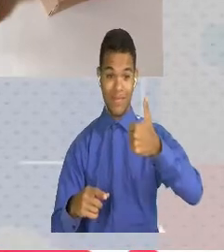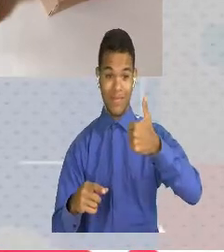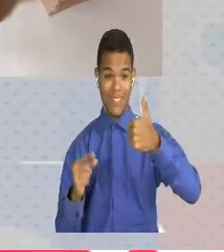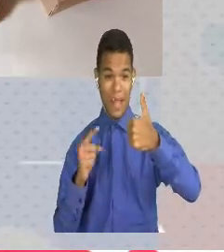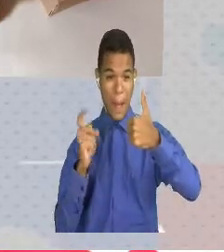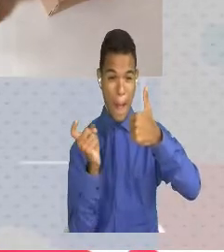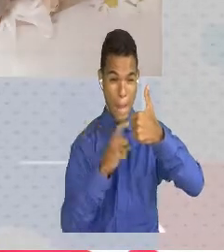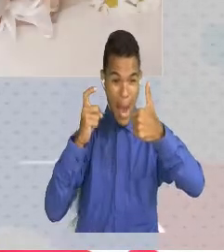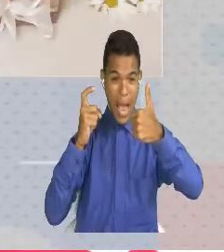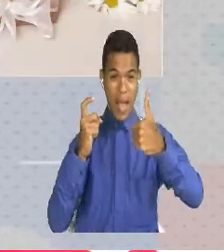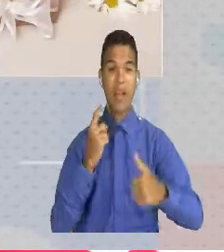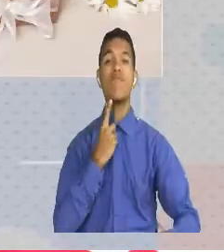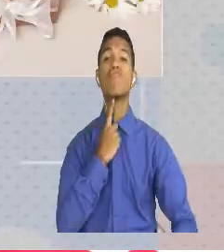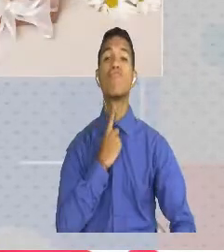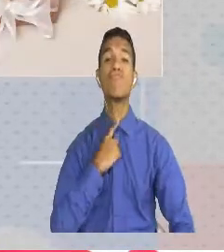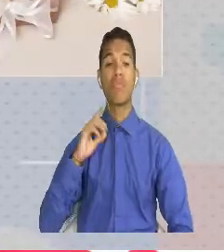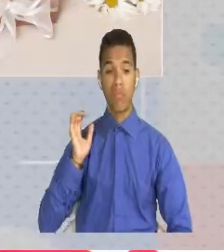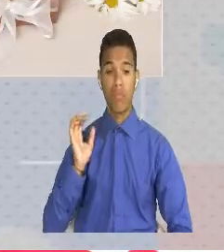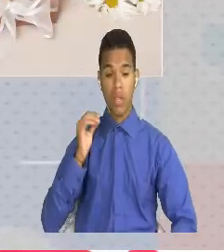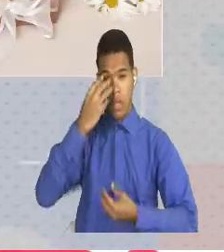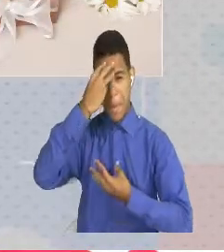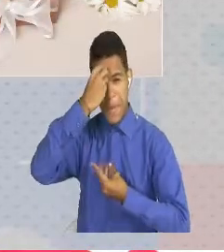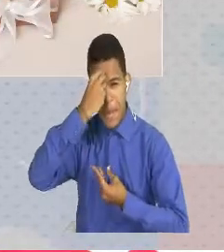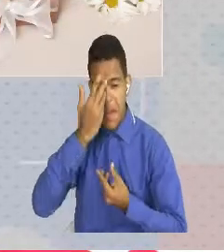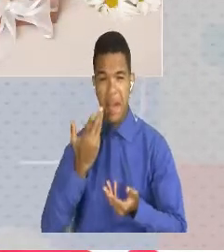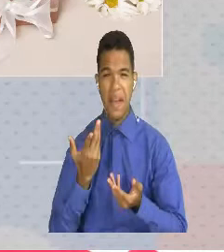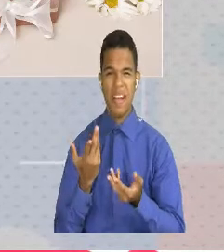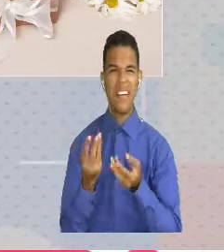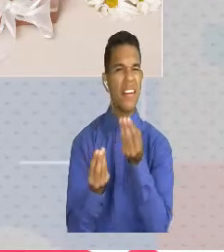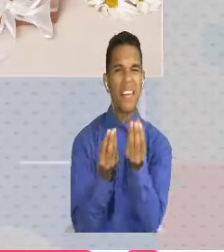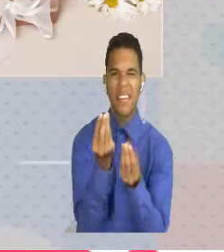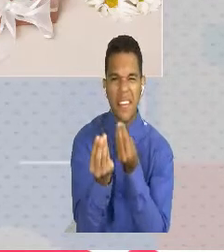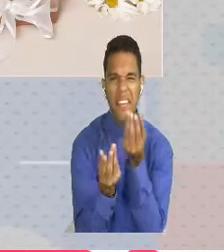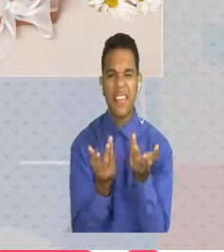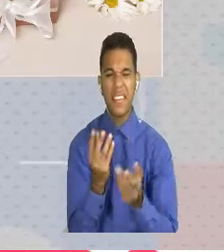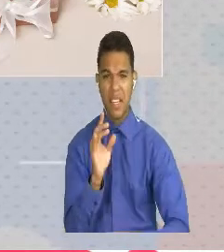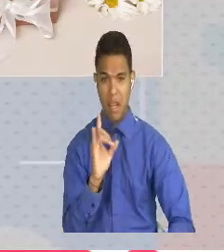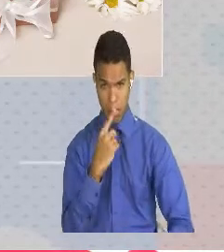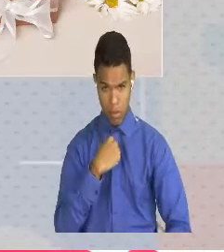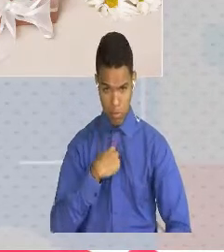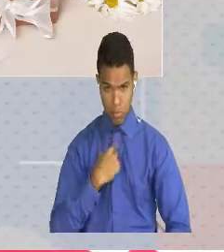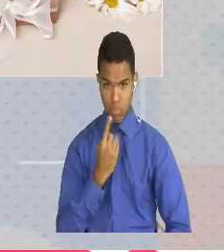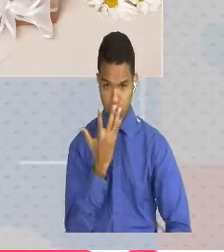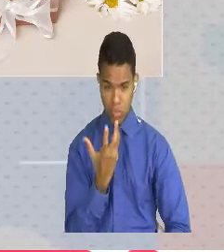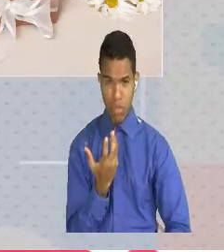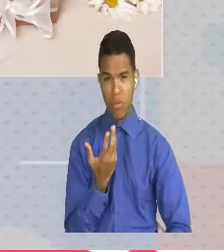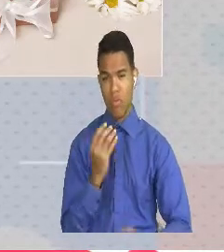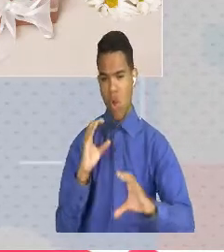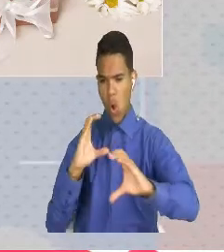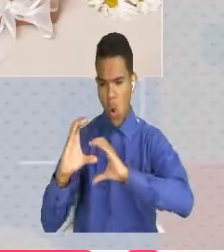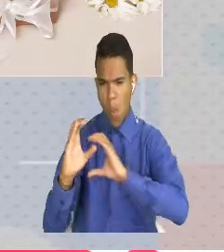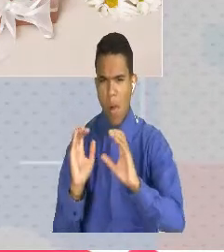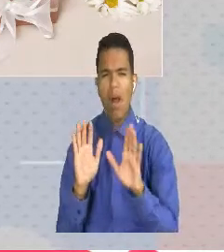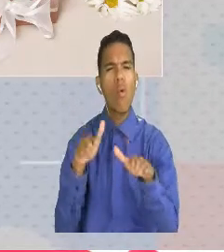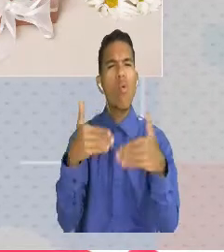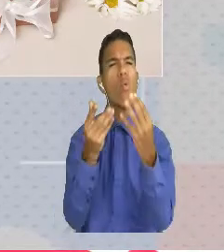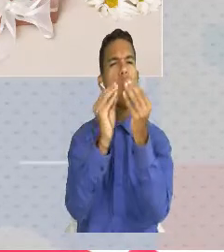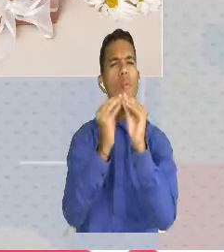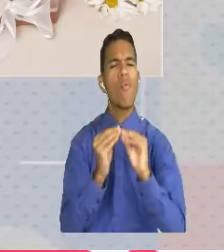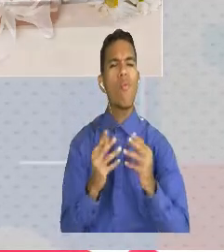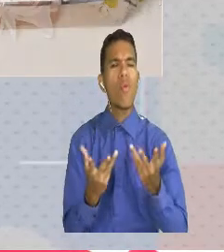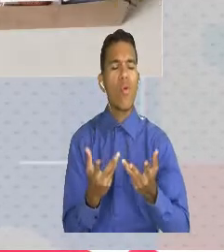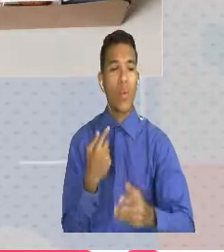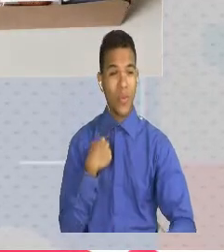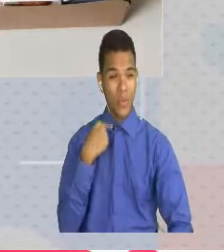acceso a los valores, a qué están ellos ofreciendo, si usted se quiere contactar con ellos. Bueno, aquí tenemos uno